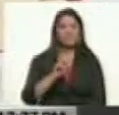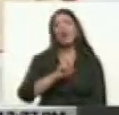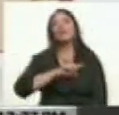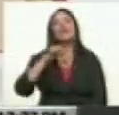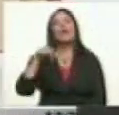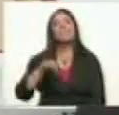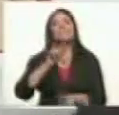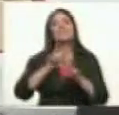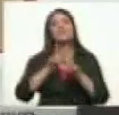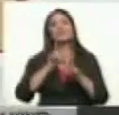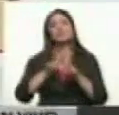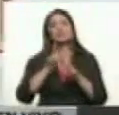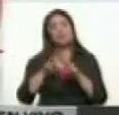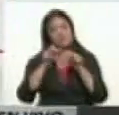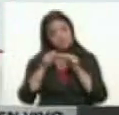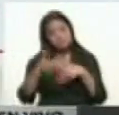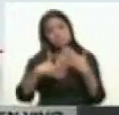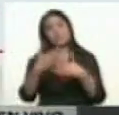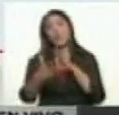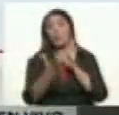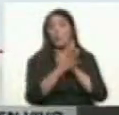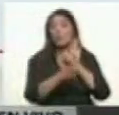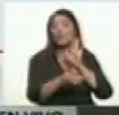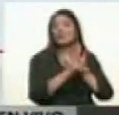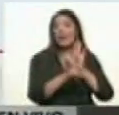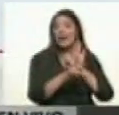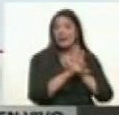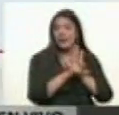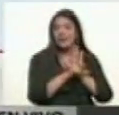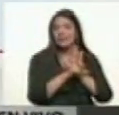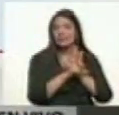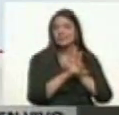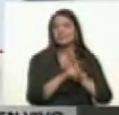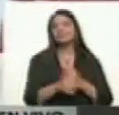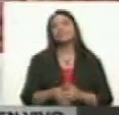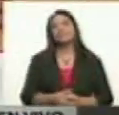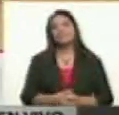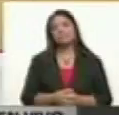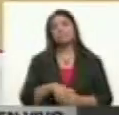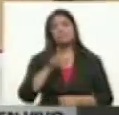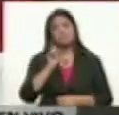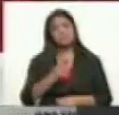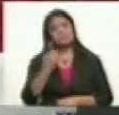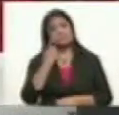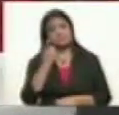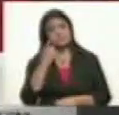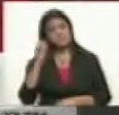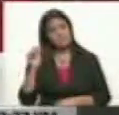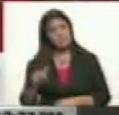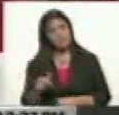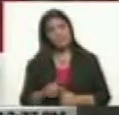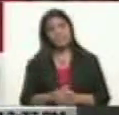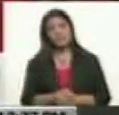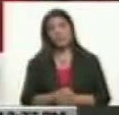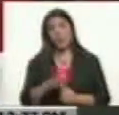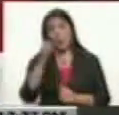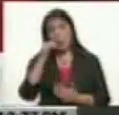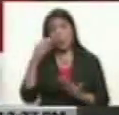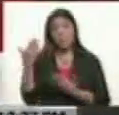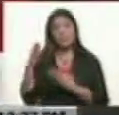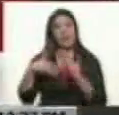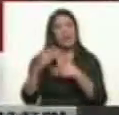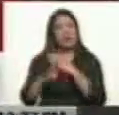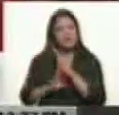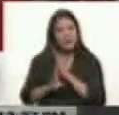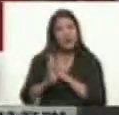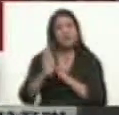gran misión Vivienda Venezuela con una ley estafa. Bueno, vamos a ver también acá con Ramón Viña el avance